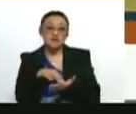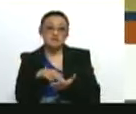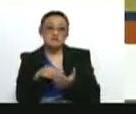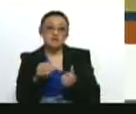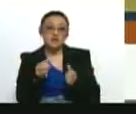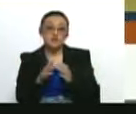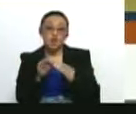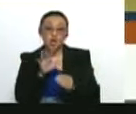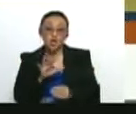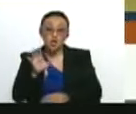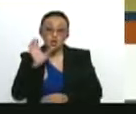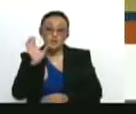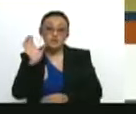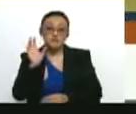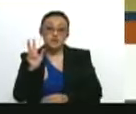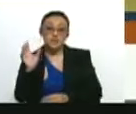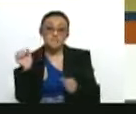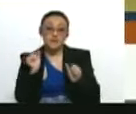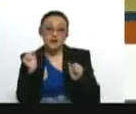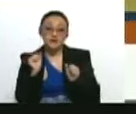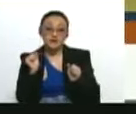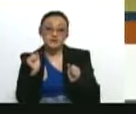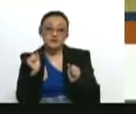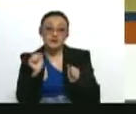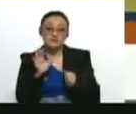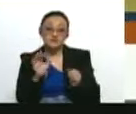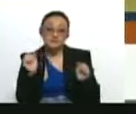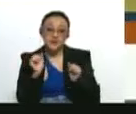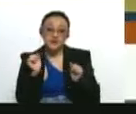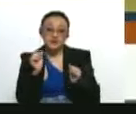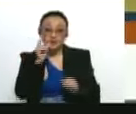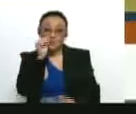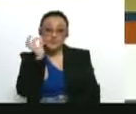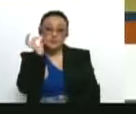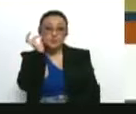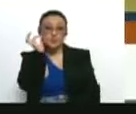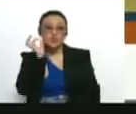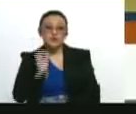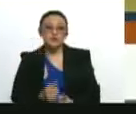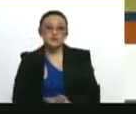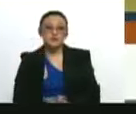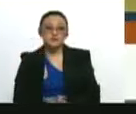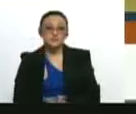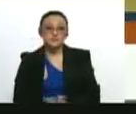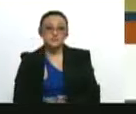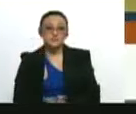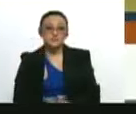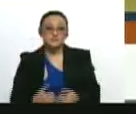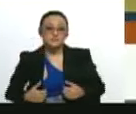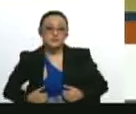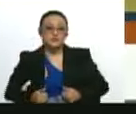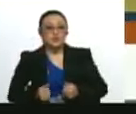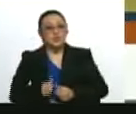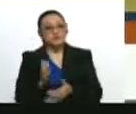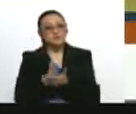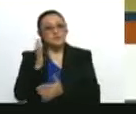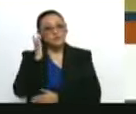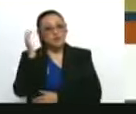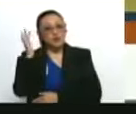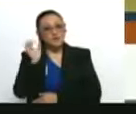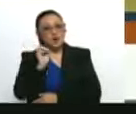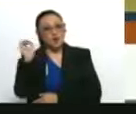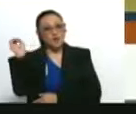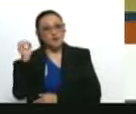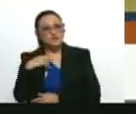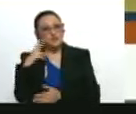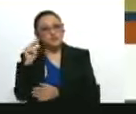estado de Mérida se levanta como lo que es el merideño, como es la merideña. lo que siempre uno sueña por allá, por Oriente, ¿no? Yo me